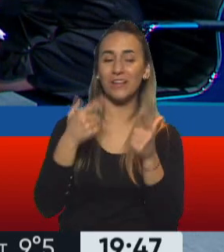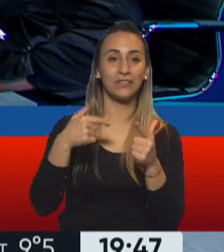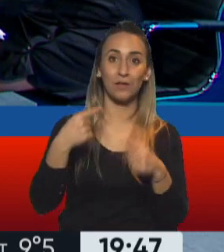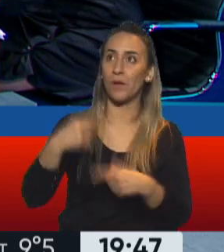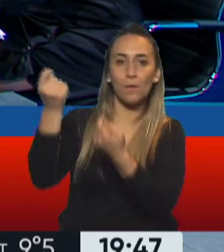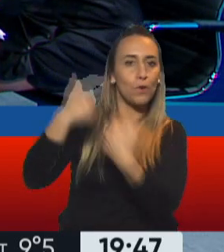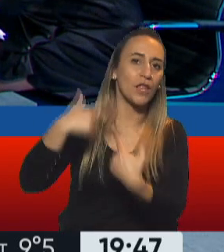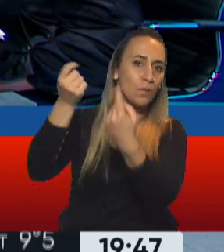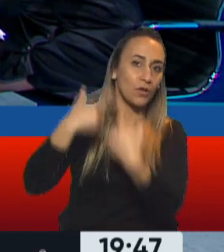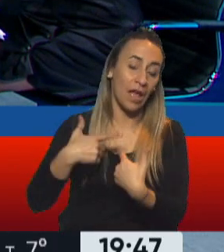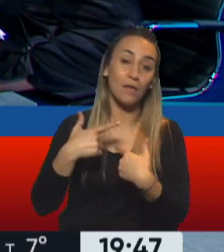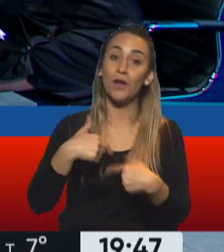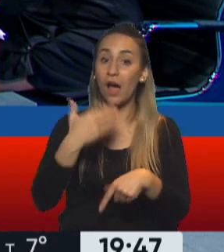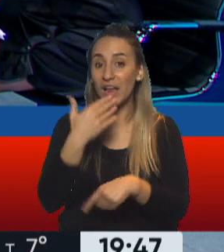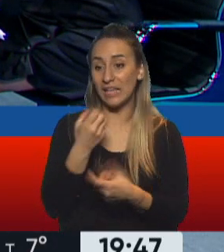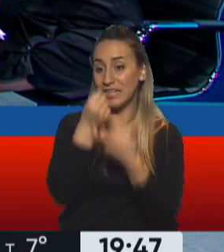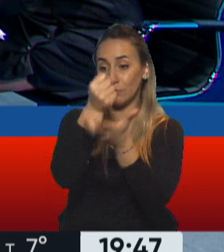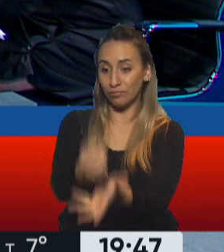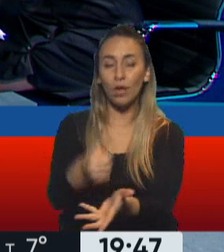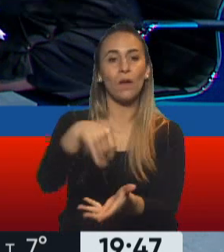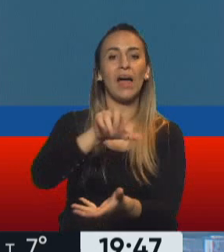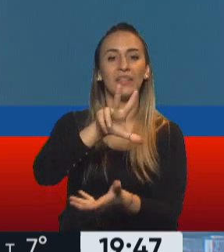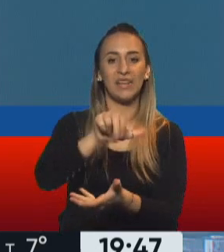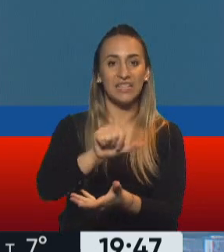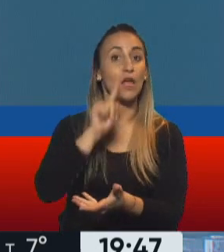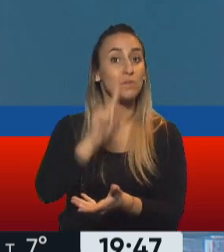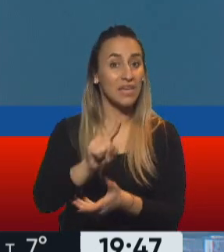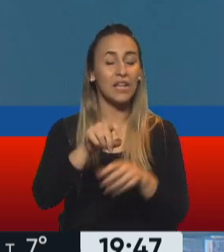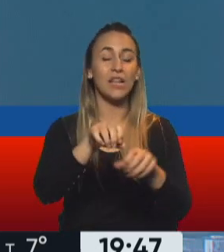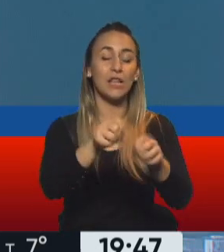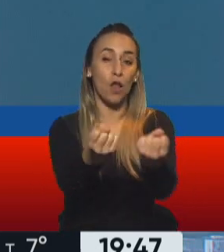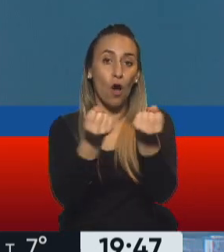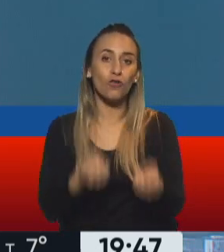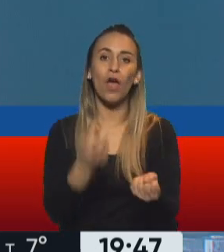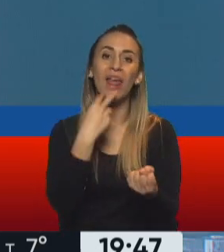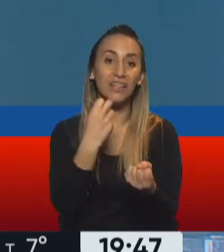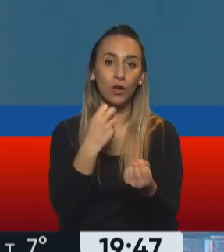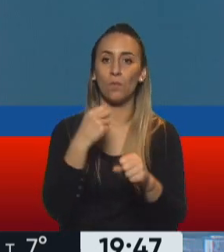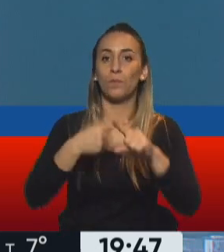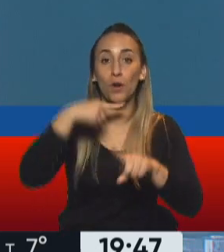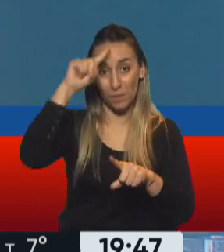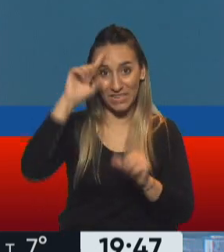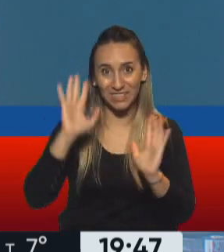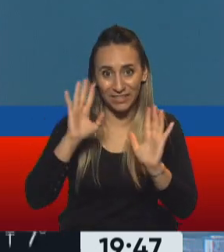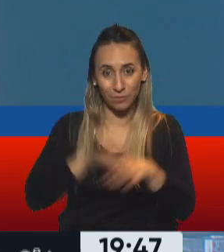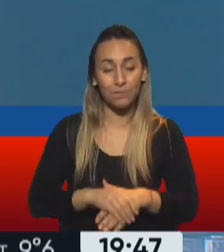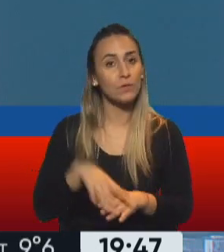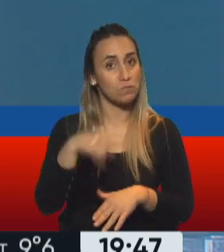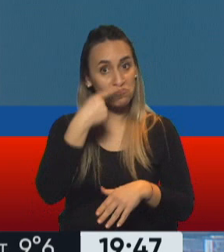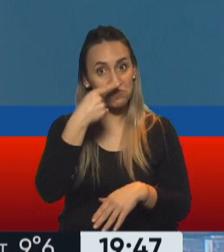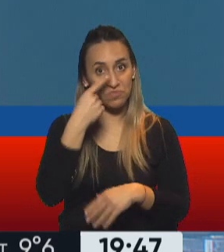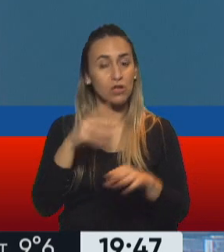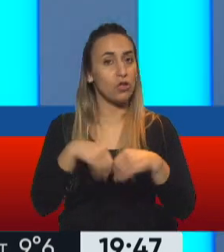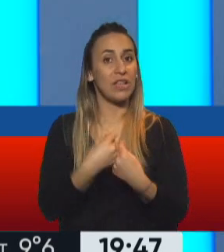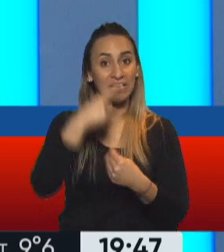y a partir de esta línea de crédito va a producir 36.000 hornos por mes ha mirado un número es bueno y eso es un buen dato parte de 70 nuevos